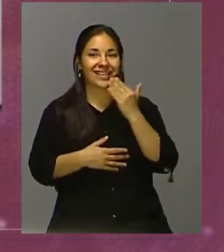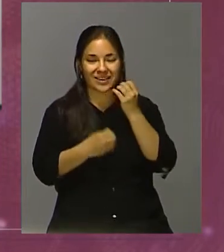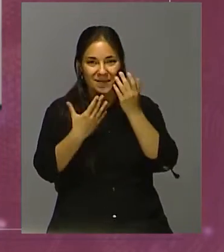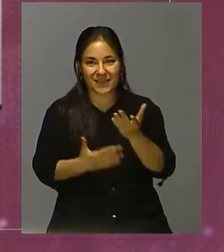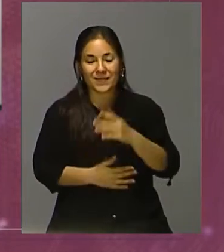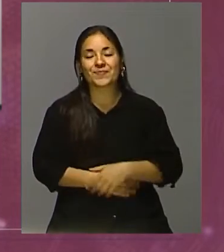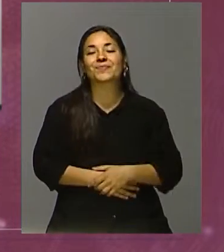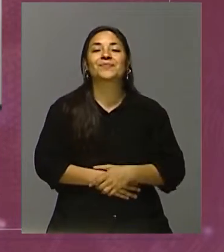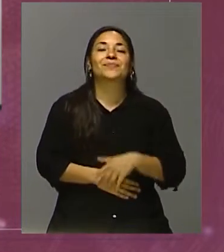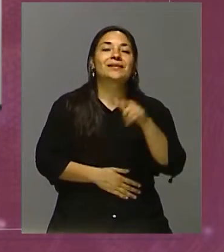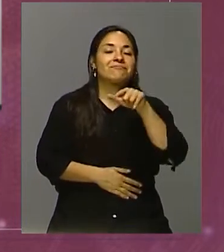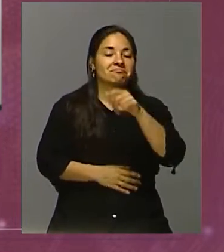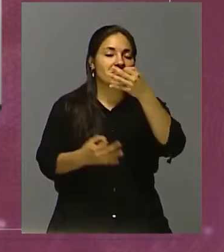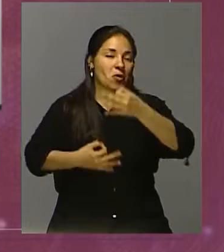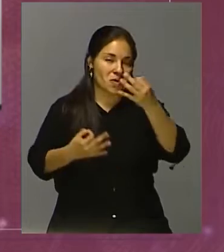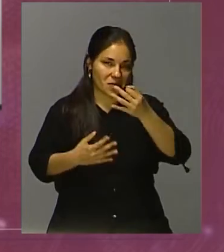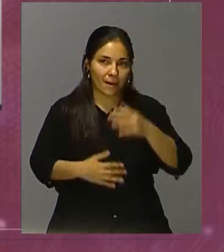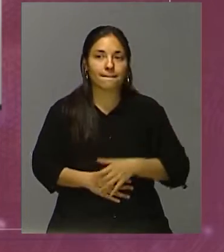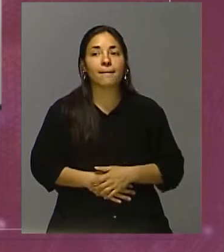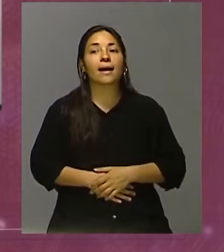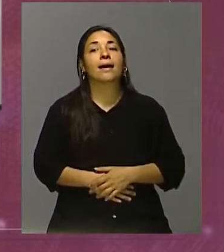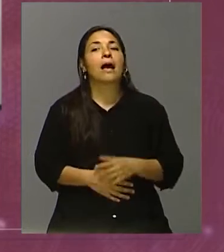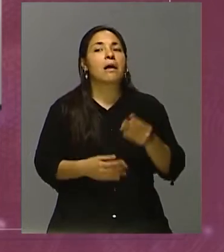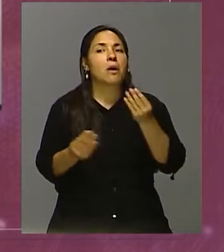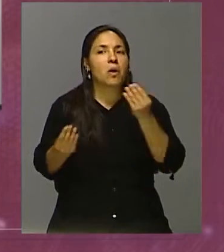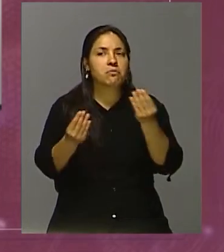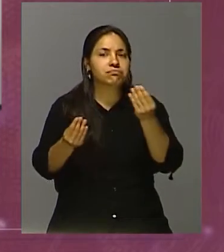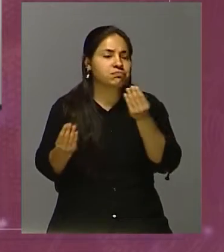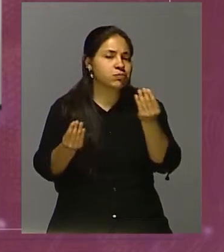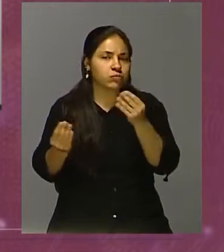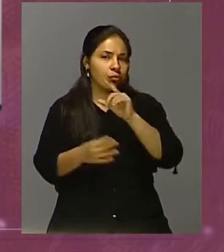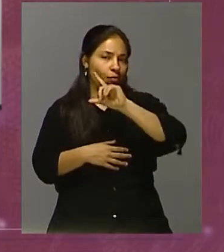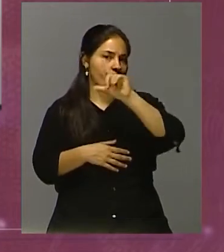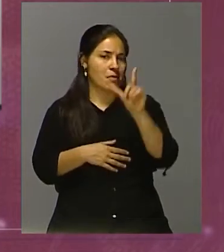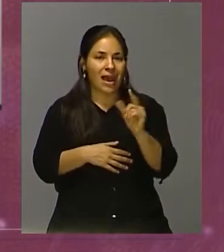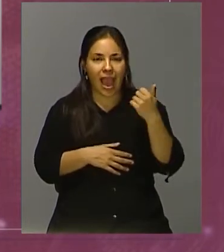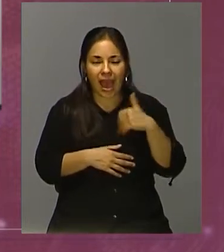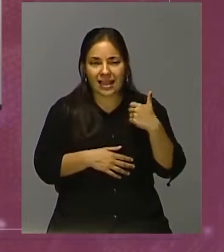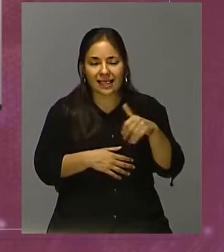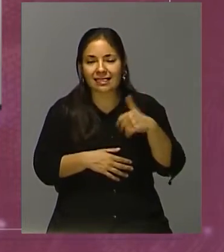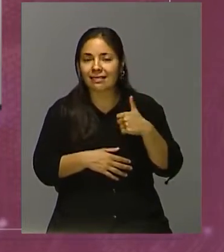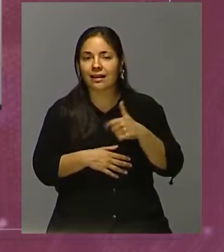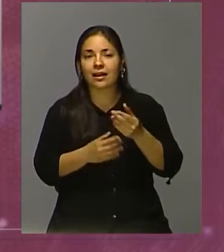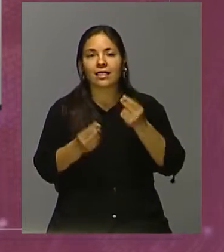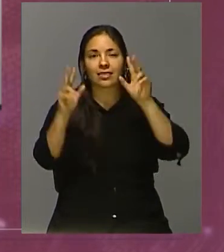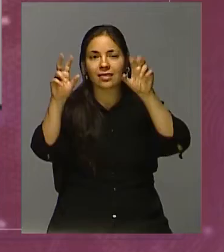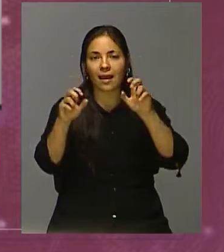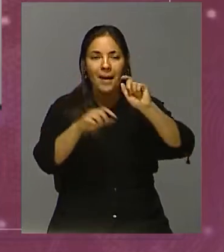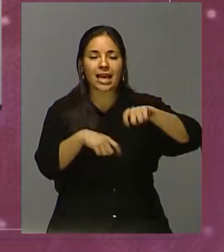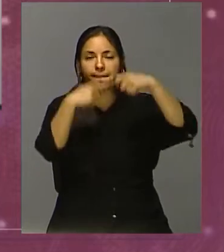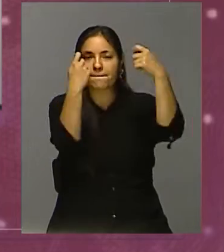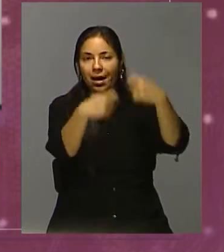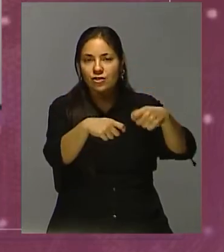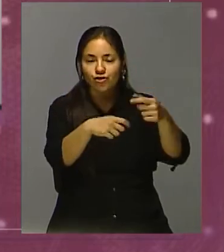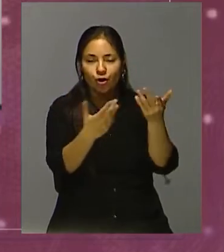Bueno, tenemos que hablar un poquito de cómo estamos ubicados los argentinos en relación al tema inversiones.